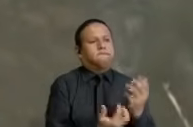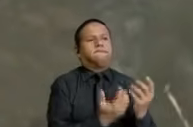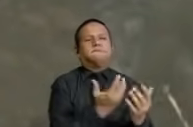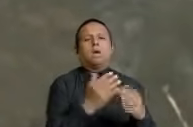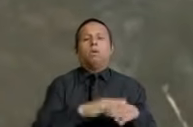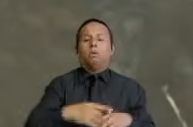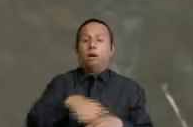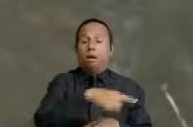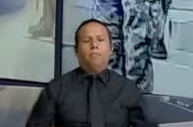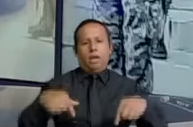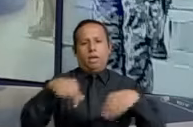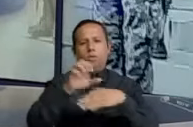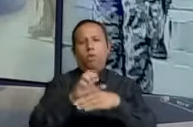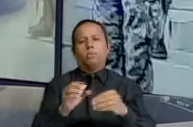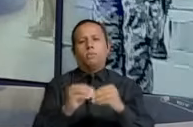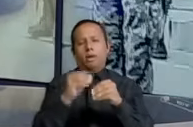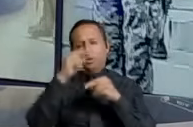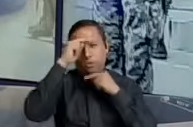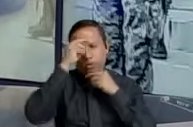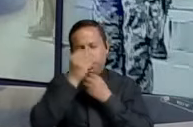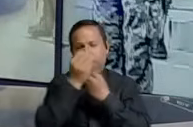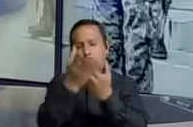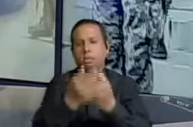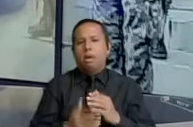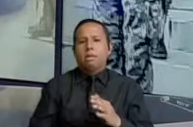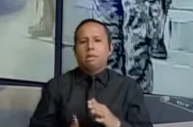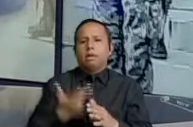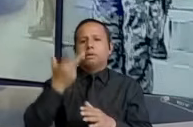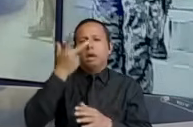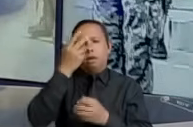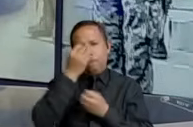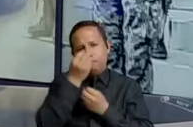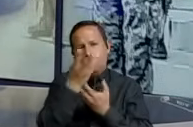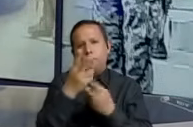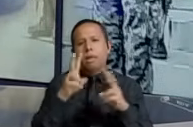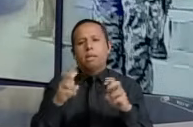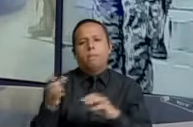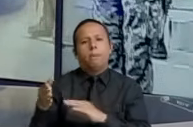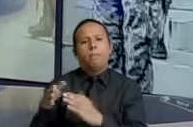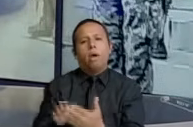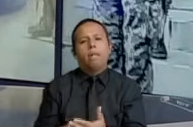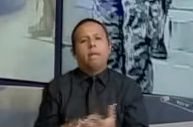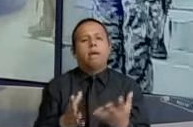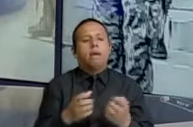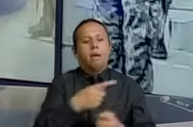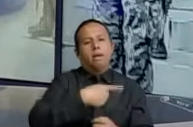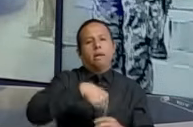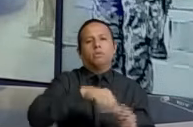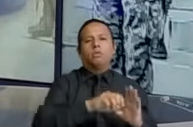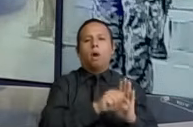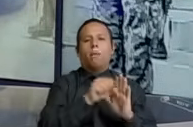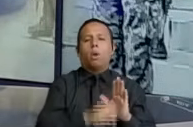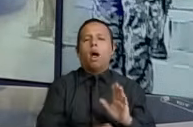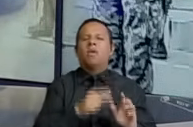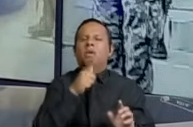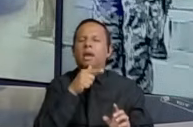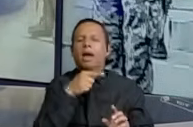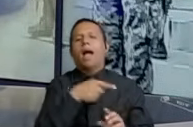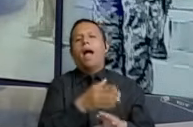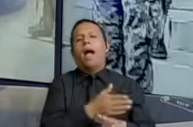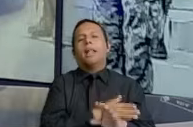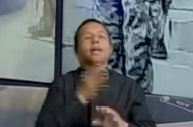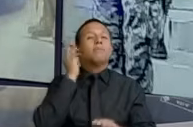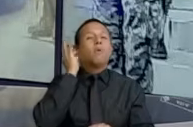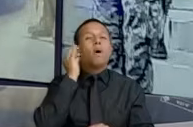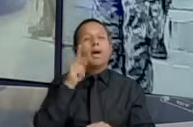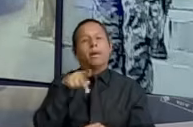informó prisila país un tercer informe forense será solicitado por la defensa de la familia de la subteniente Pamela